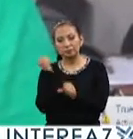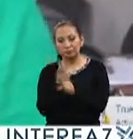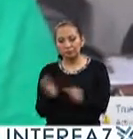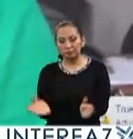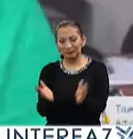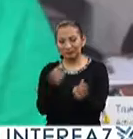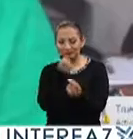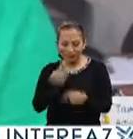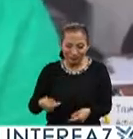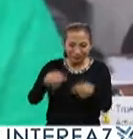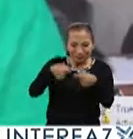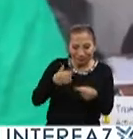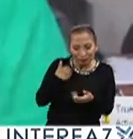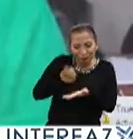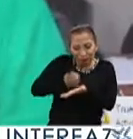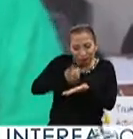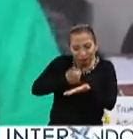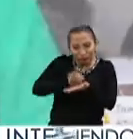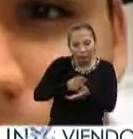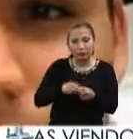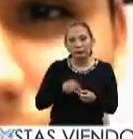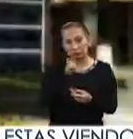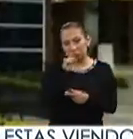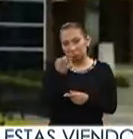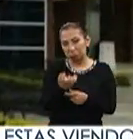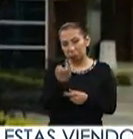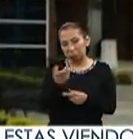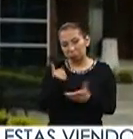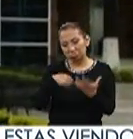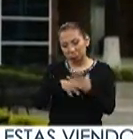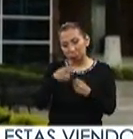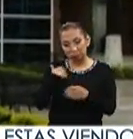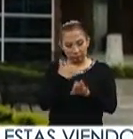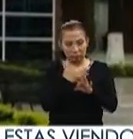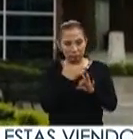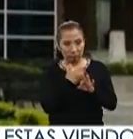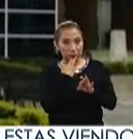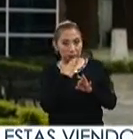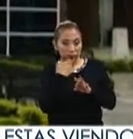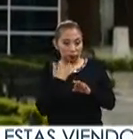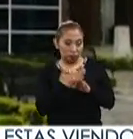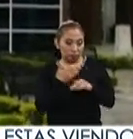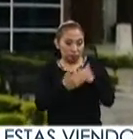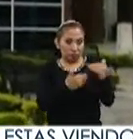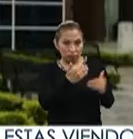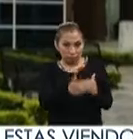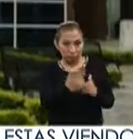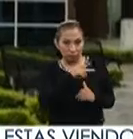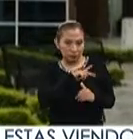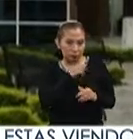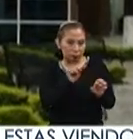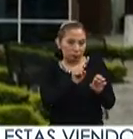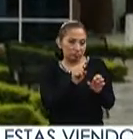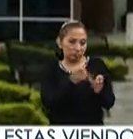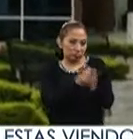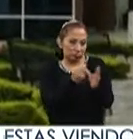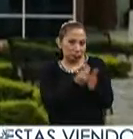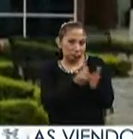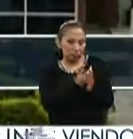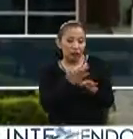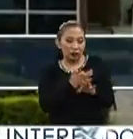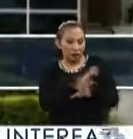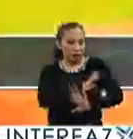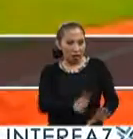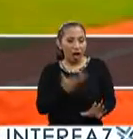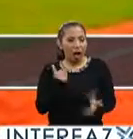temprana para los niños y esas son cosas que yo actualmente utilizo en mi quehacer docente, ya que